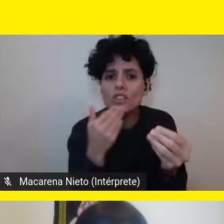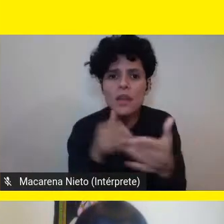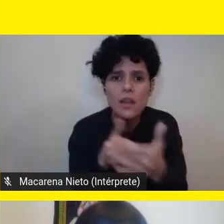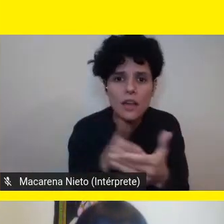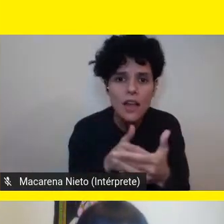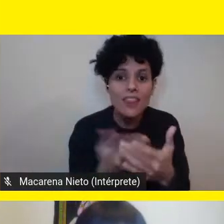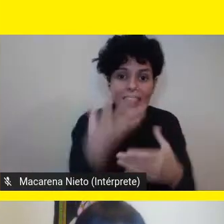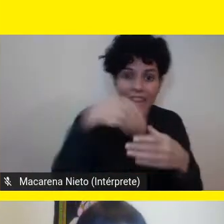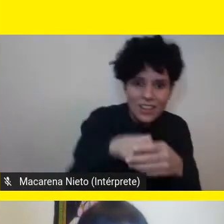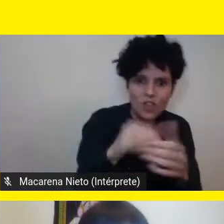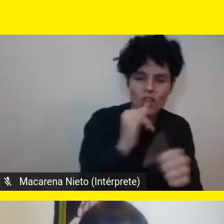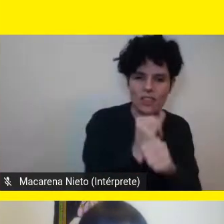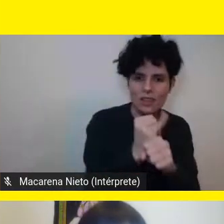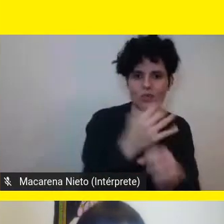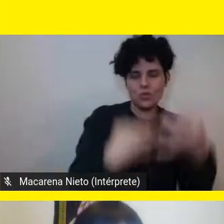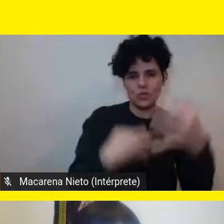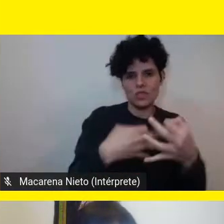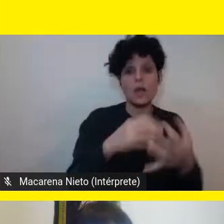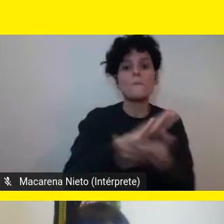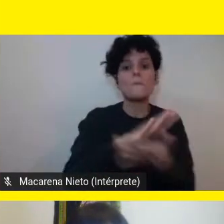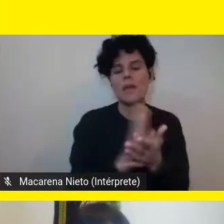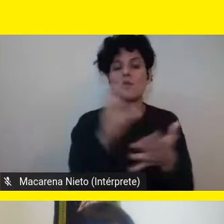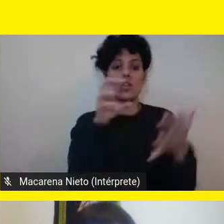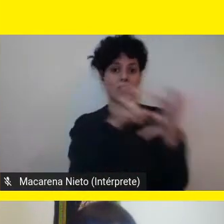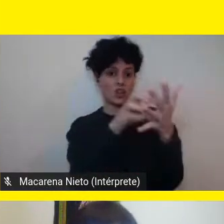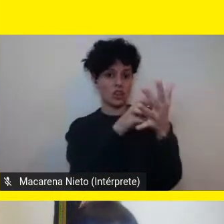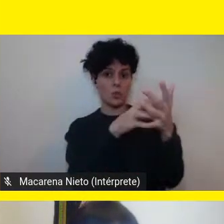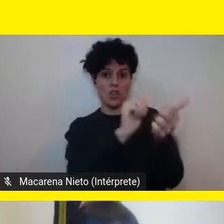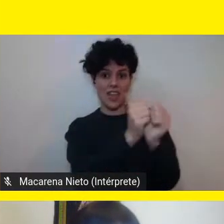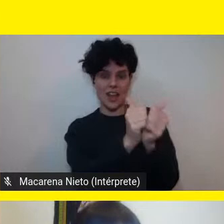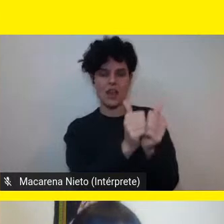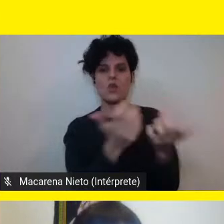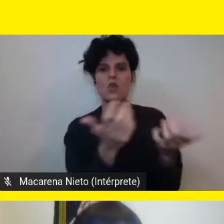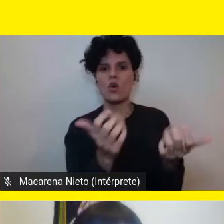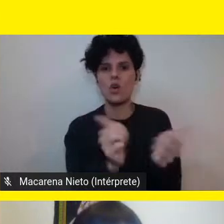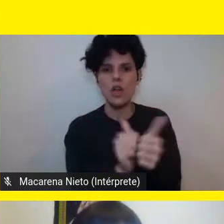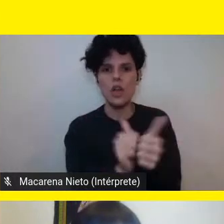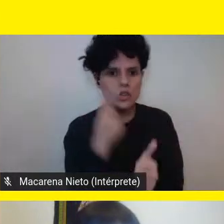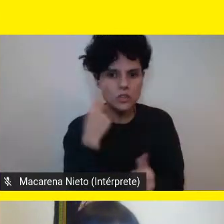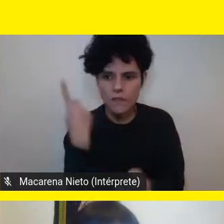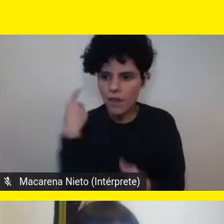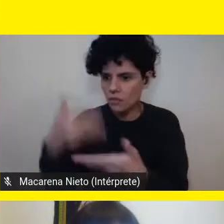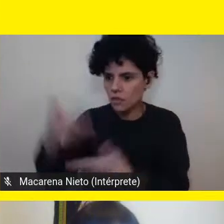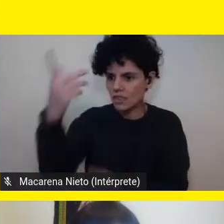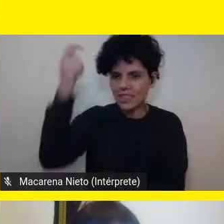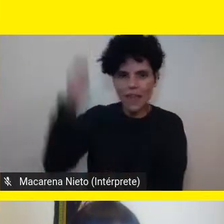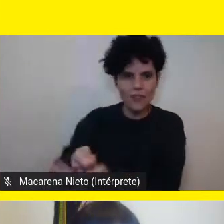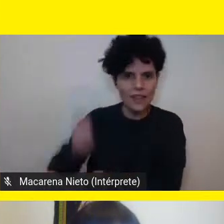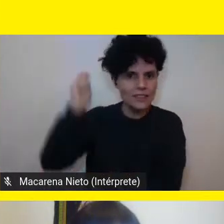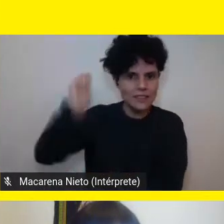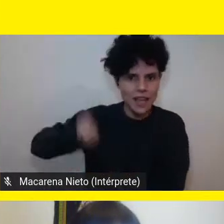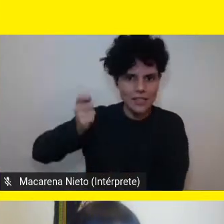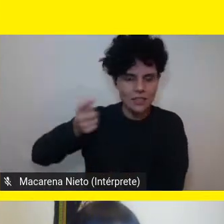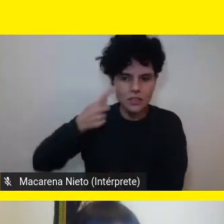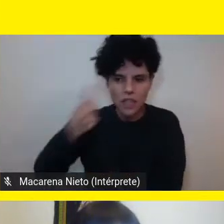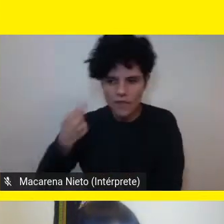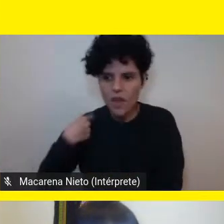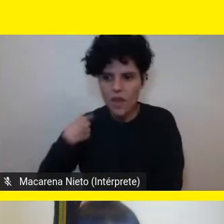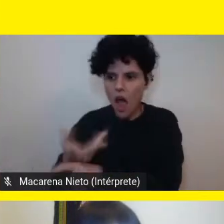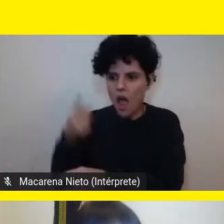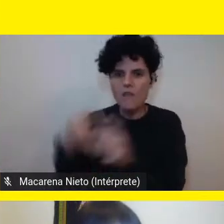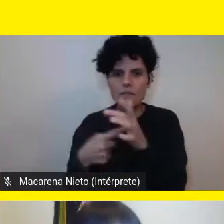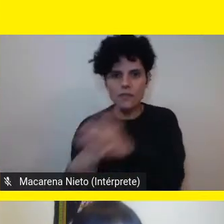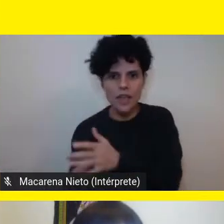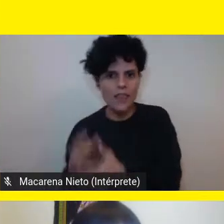justicia. Tiene que ver con los estereotipos de género que podemos ver en un montón de sentencias. tiene que ver con la revictimización que vivimos